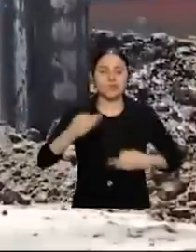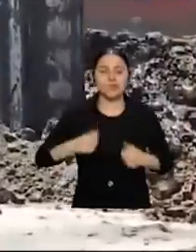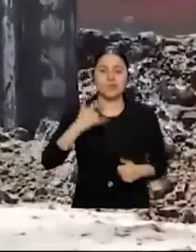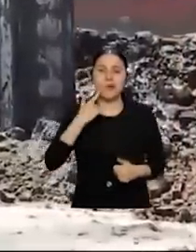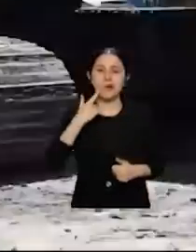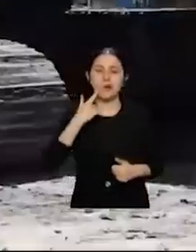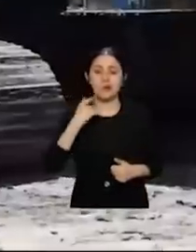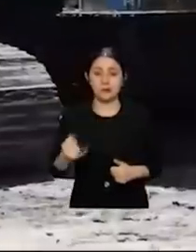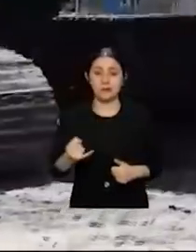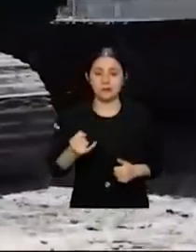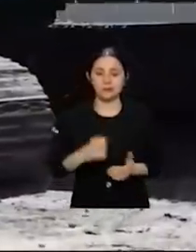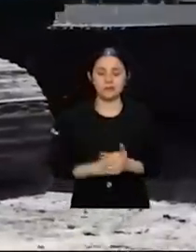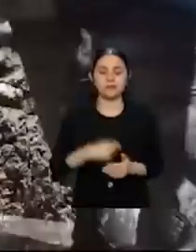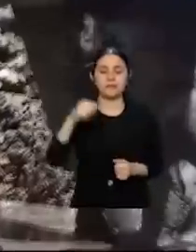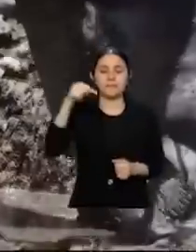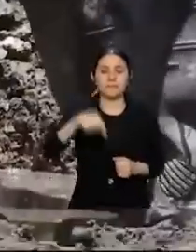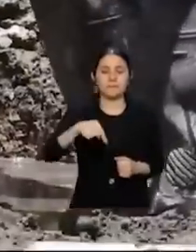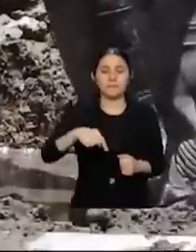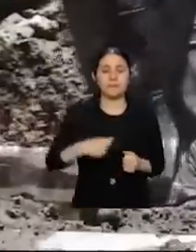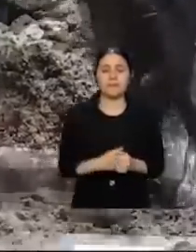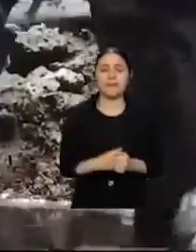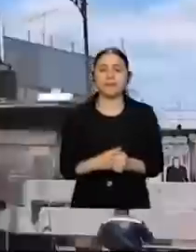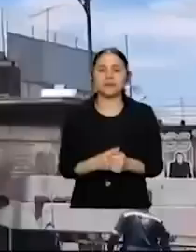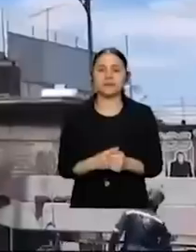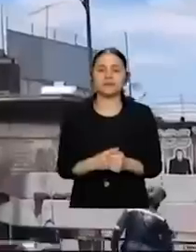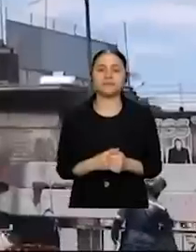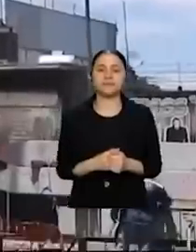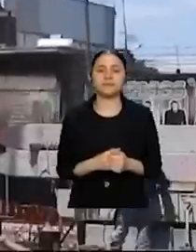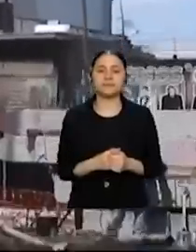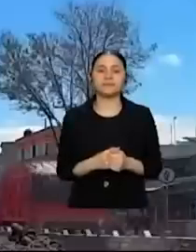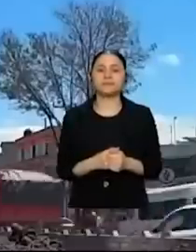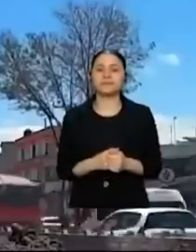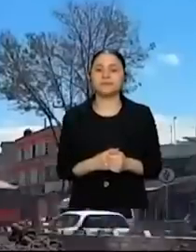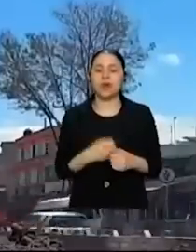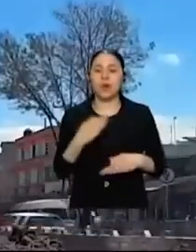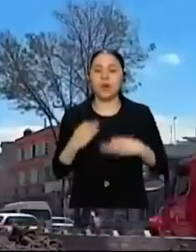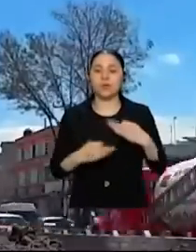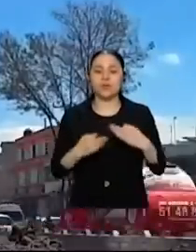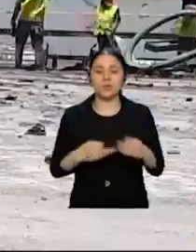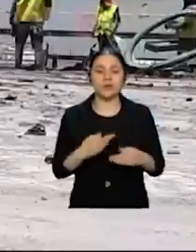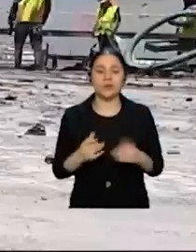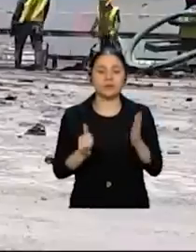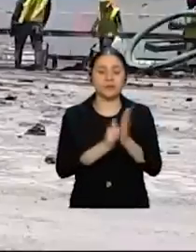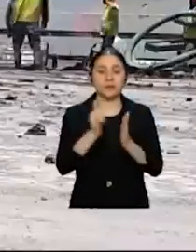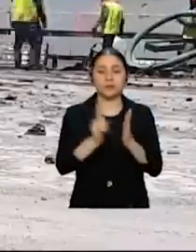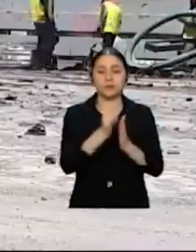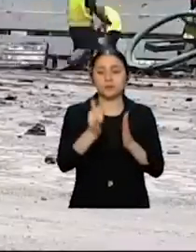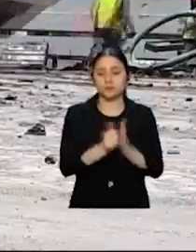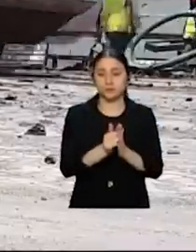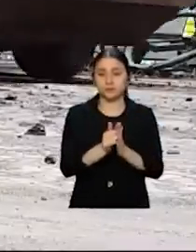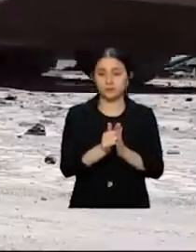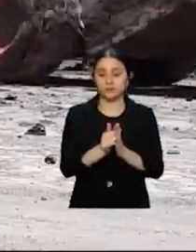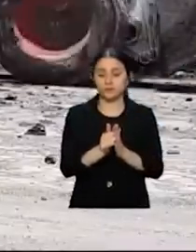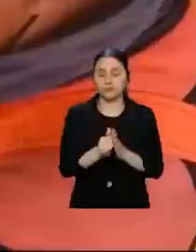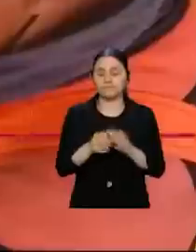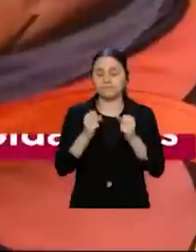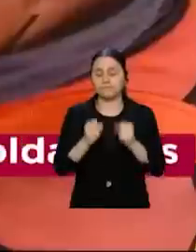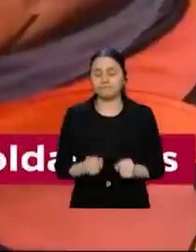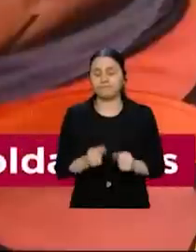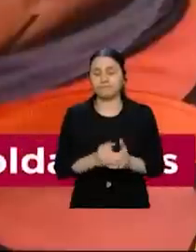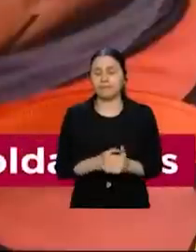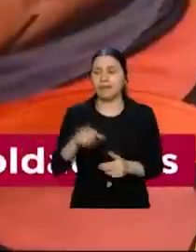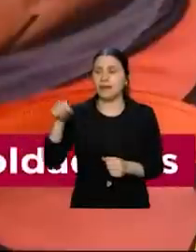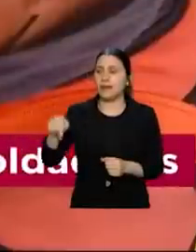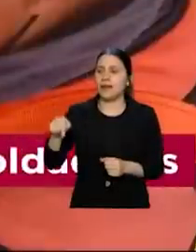esta obra es único en las obras hasta el día de hoy. Tenemos el acompañamiento del Instituto de